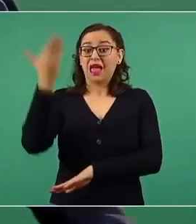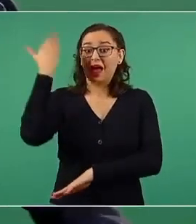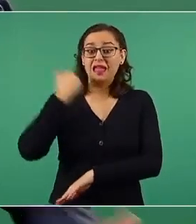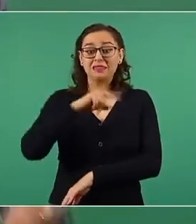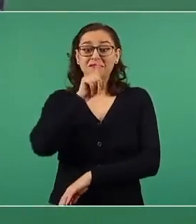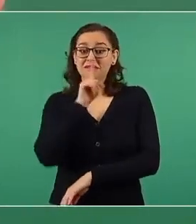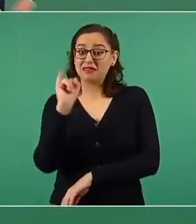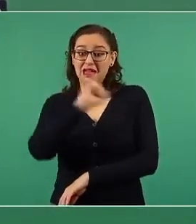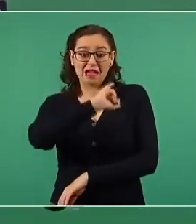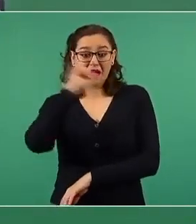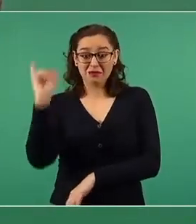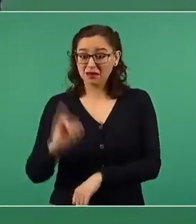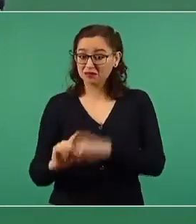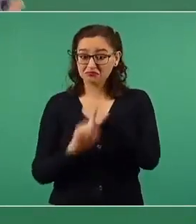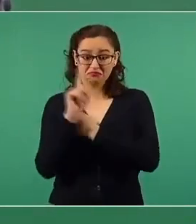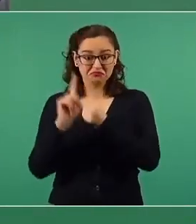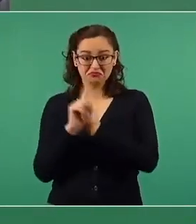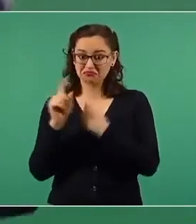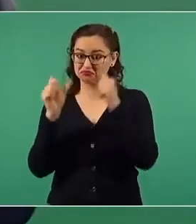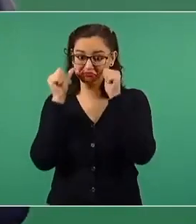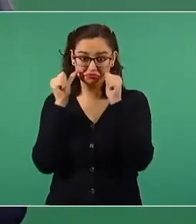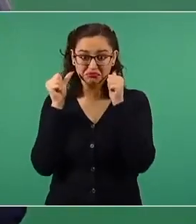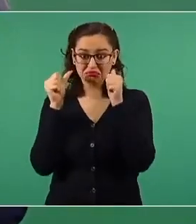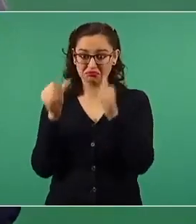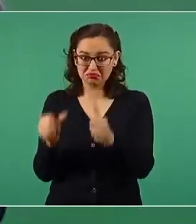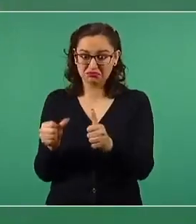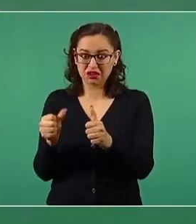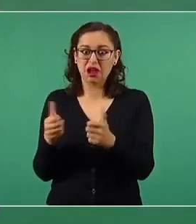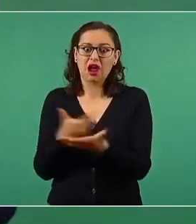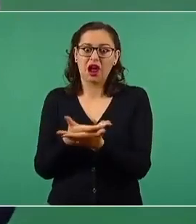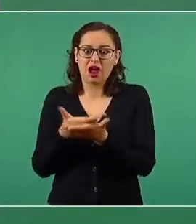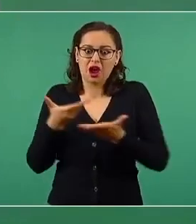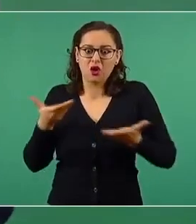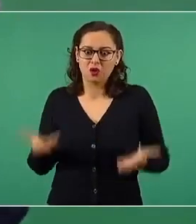pues lleva tiempo el que